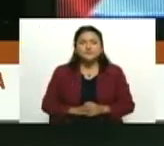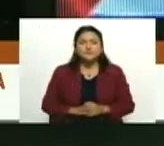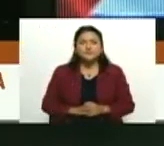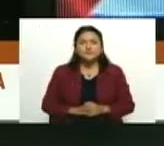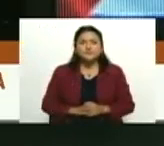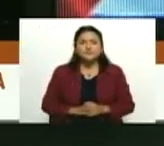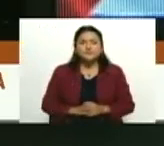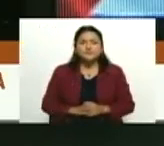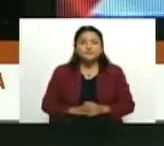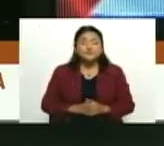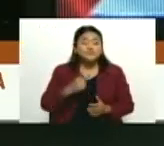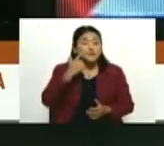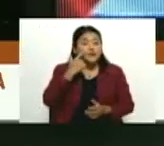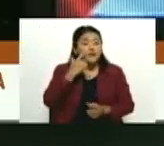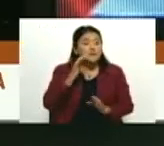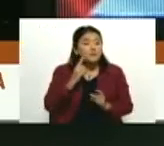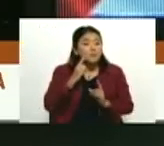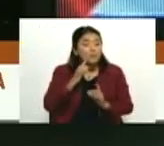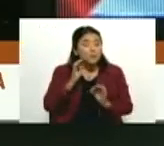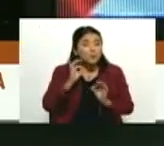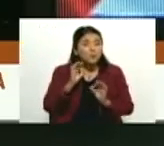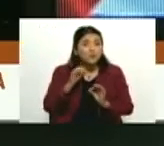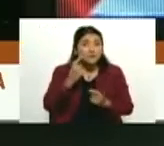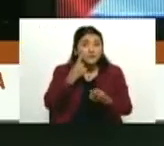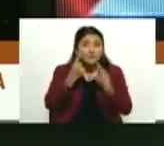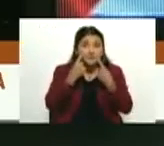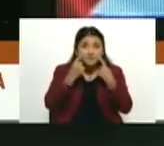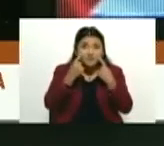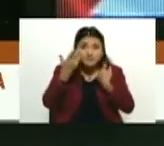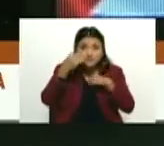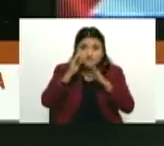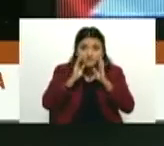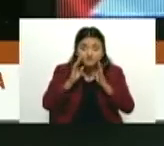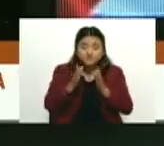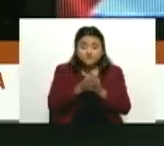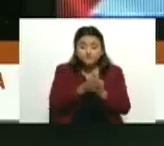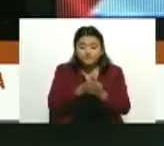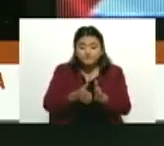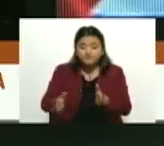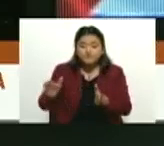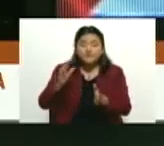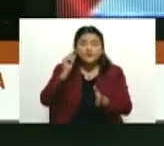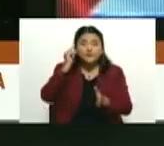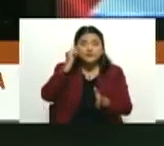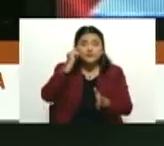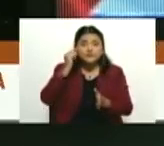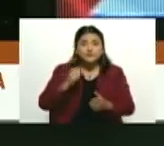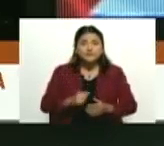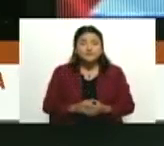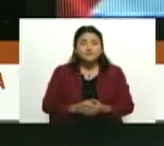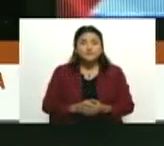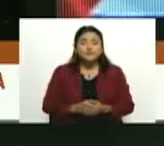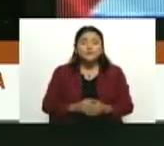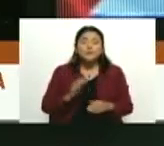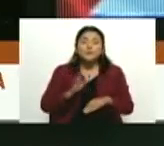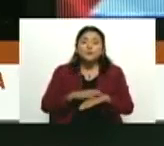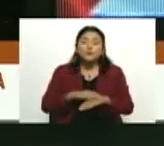Hay que estar muy pendientes en estos próximos días por las